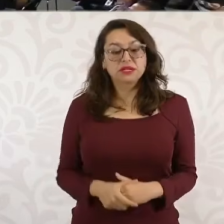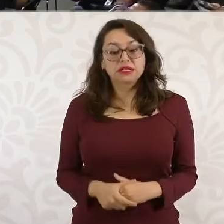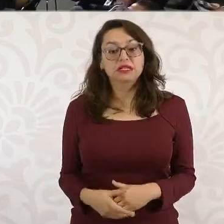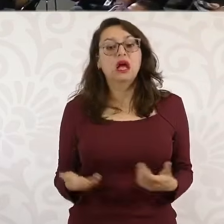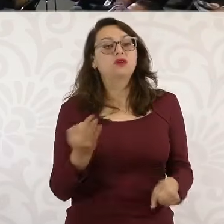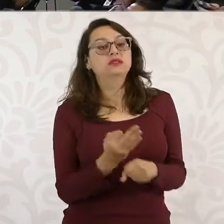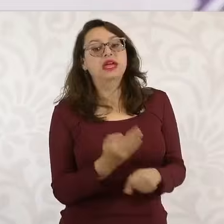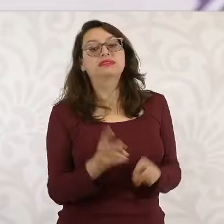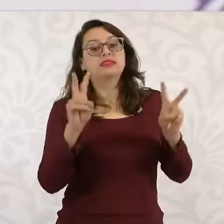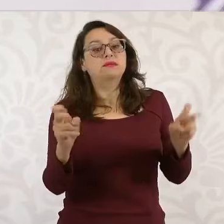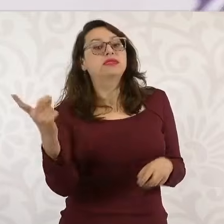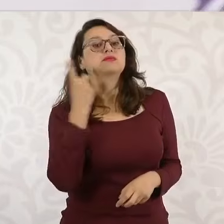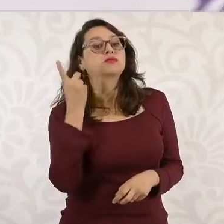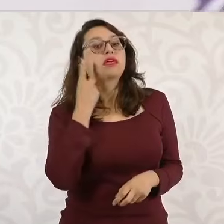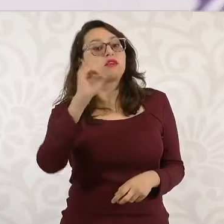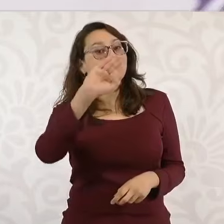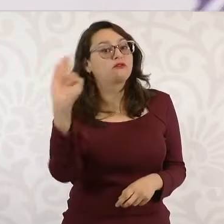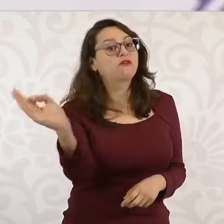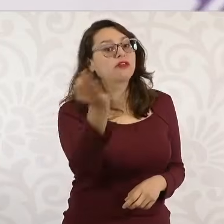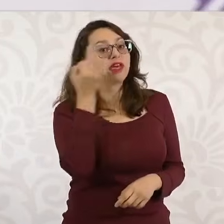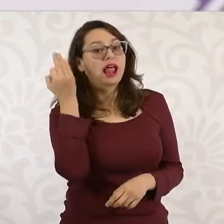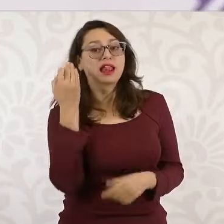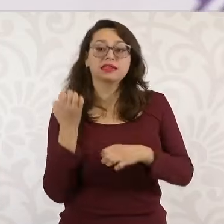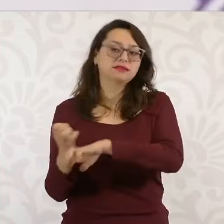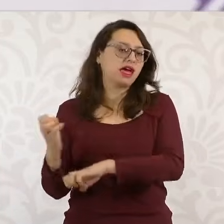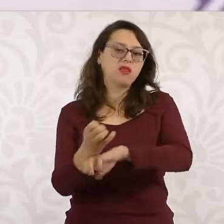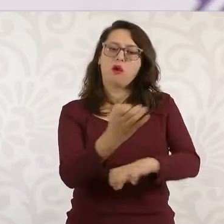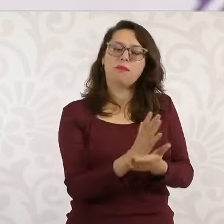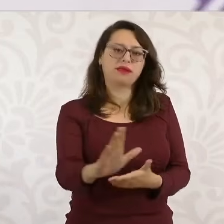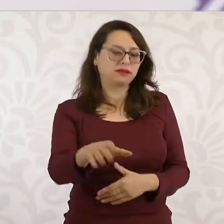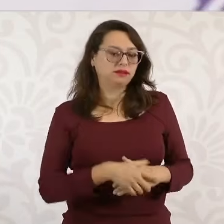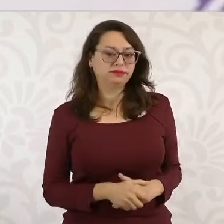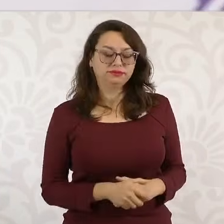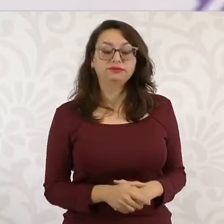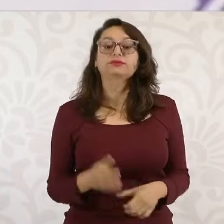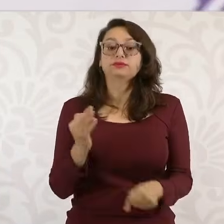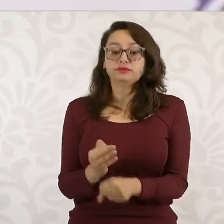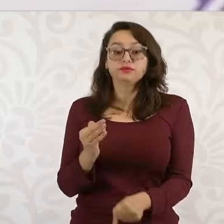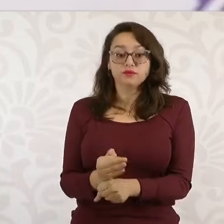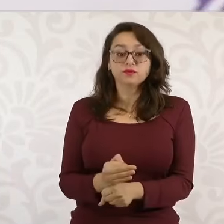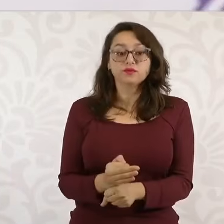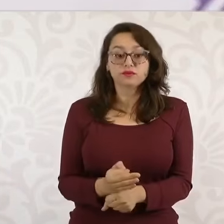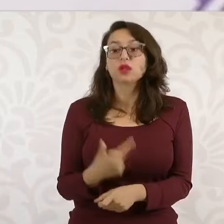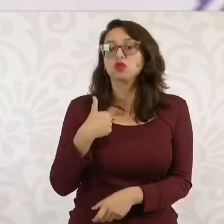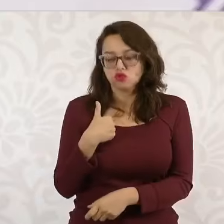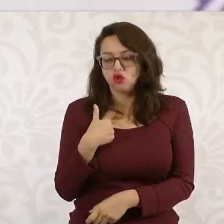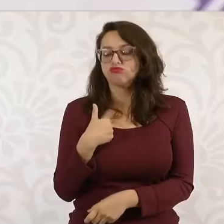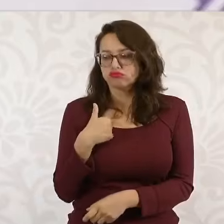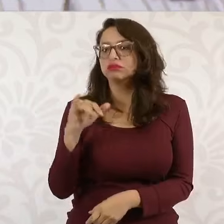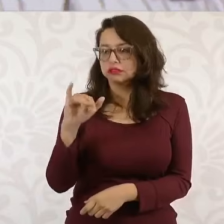diputados federales. O sea, el fuero depende ya de las diputaciones estatales. Entonces, yo estoy de acuerdo en que se quite el